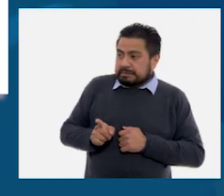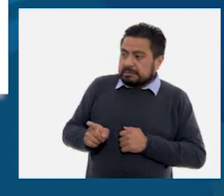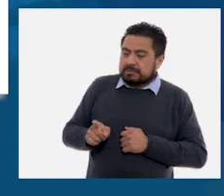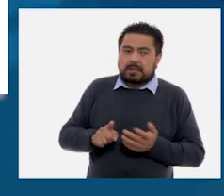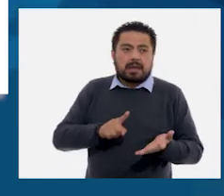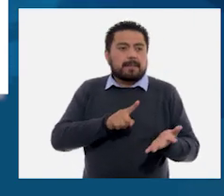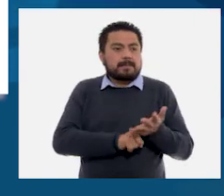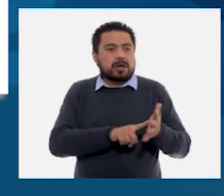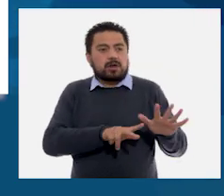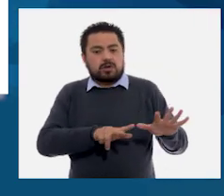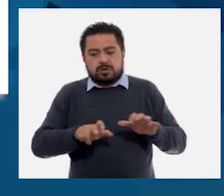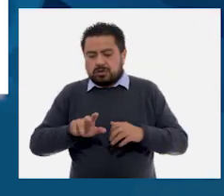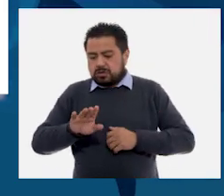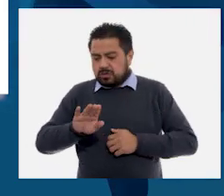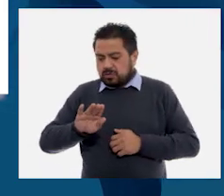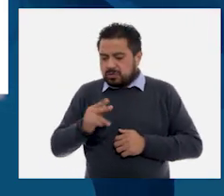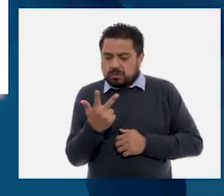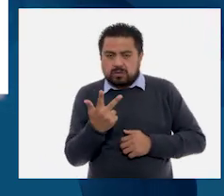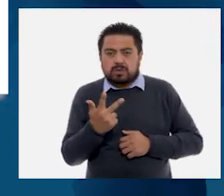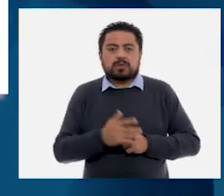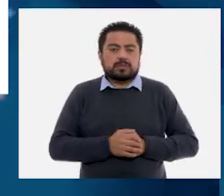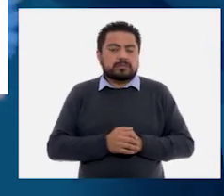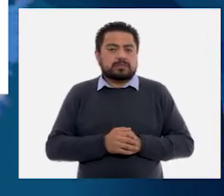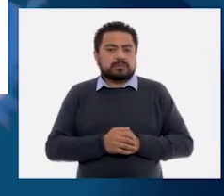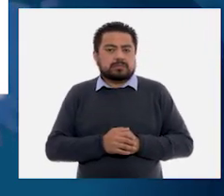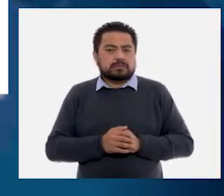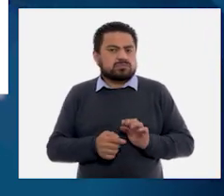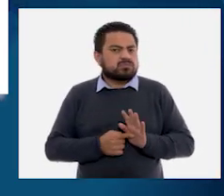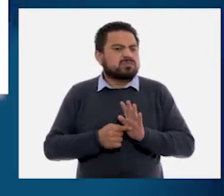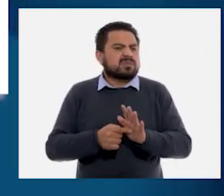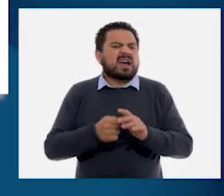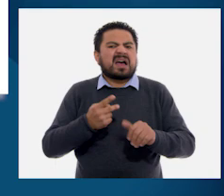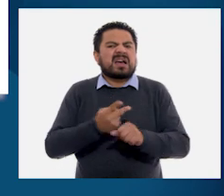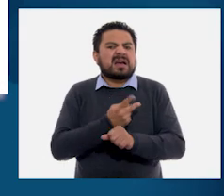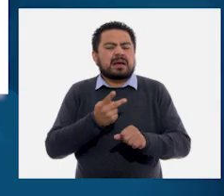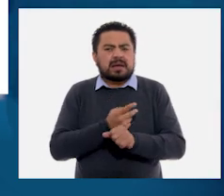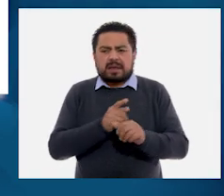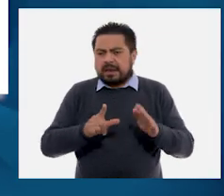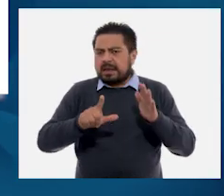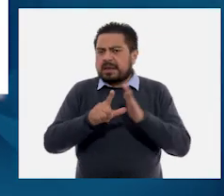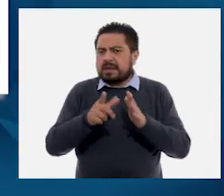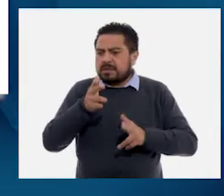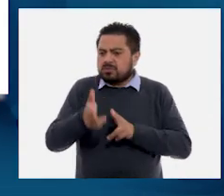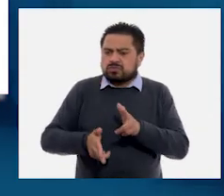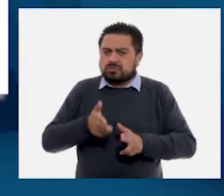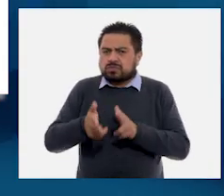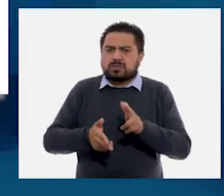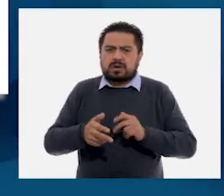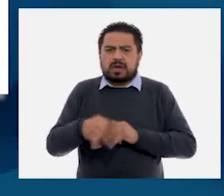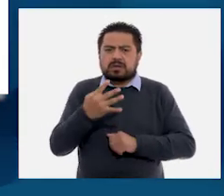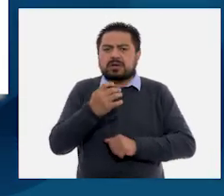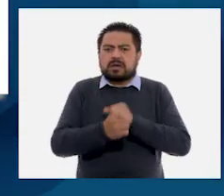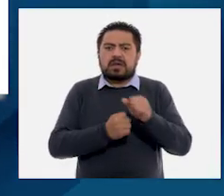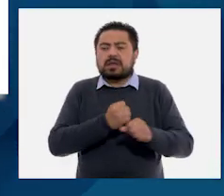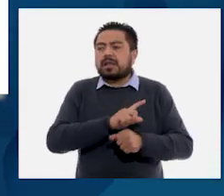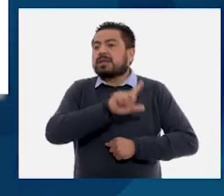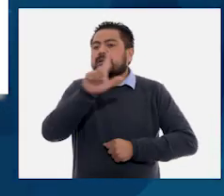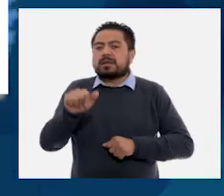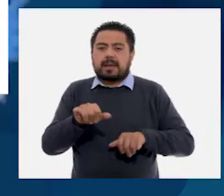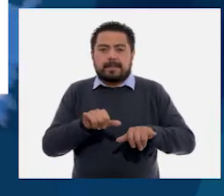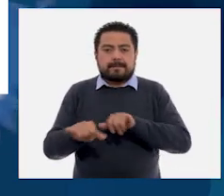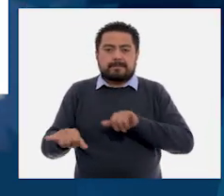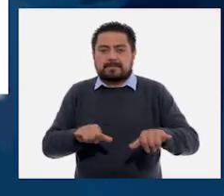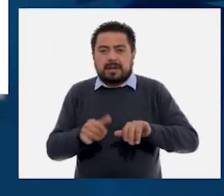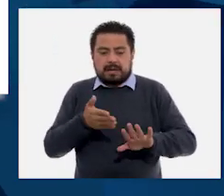de 1898. O sea, que muestra lo que pasó con las líneas férreas 14 años después del mapa